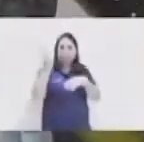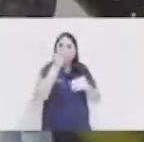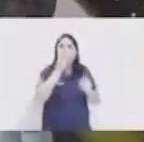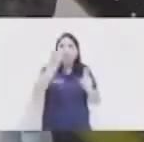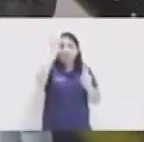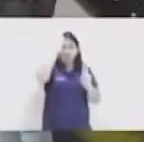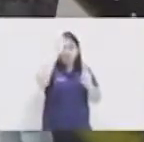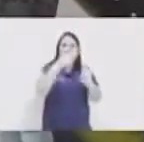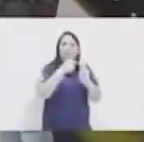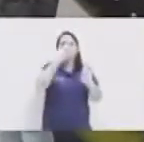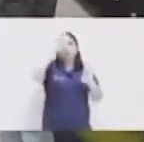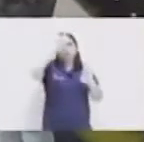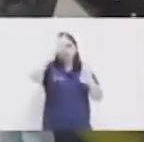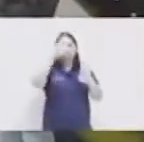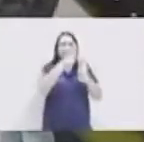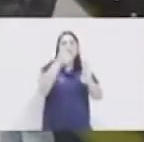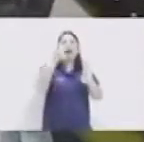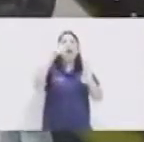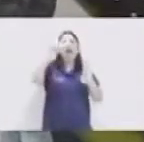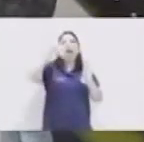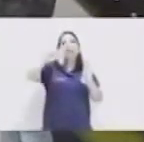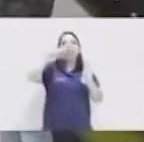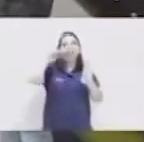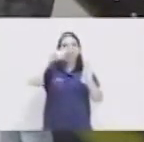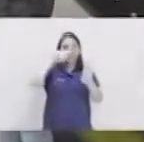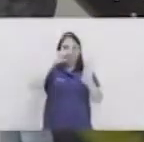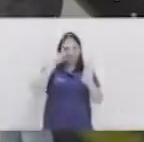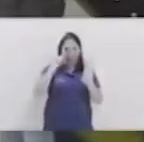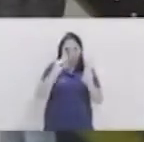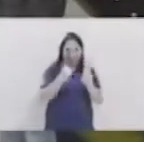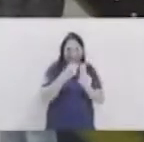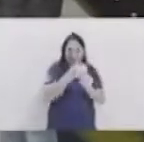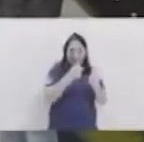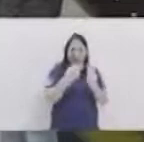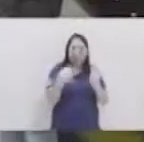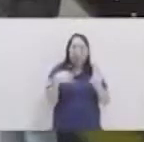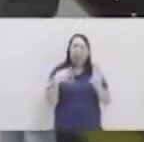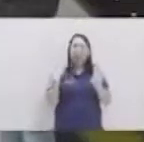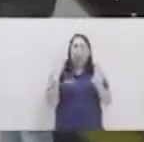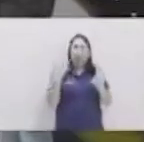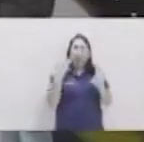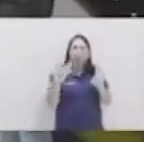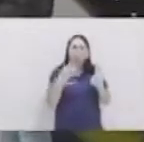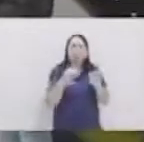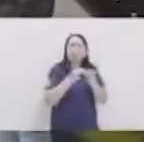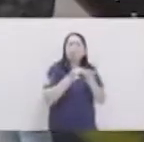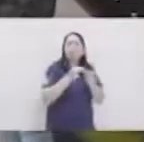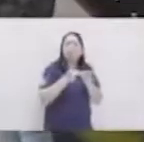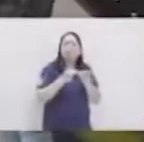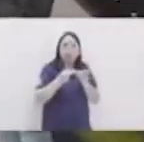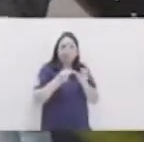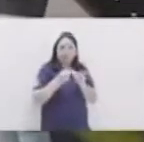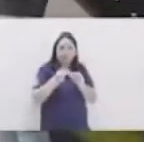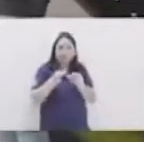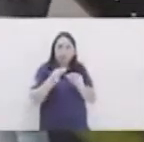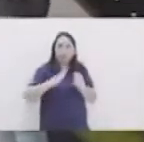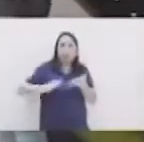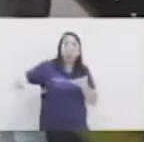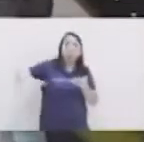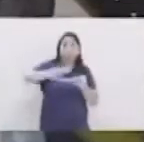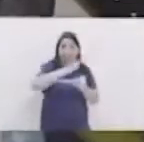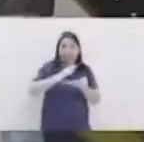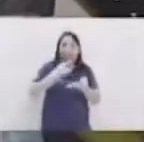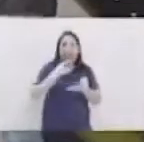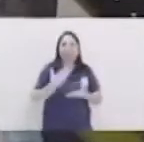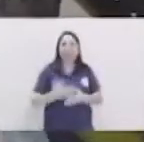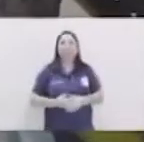decía, pues ahí explicaban más o menos cómo era el punto de vista de la población, de la nación en general, ¿verdad? Entonces, me imagino que por ahí